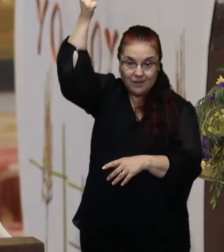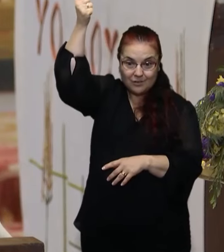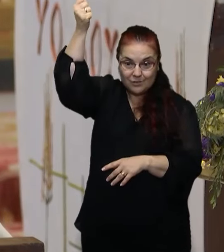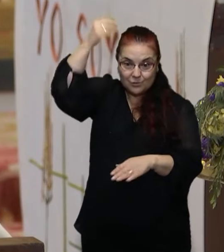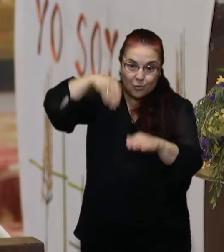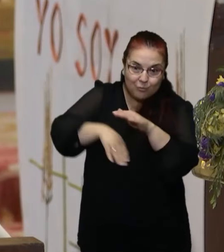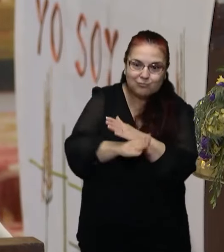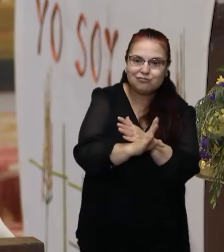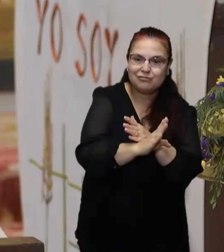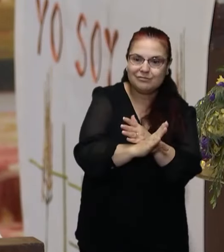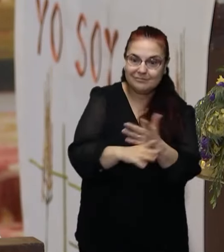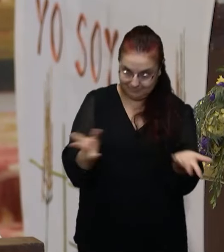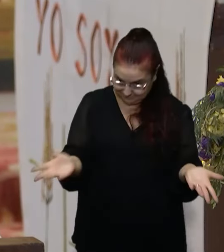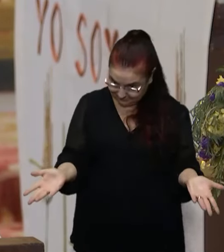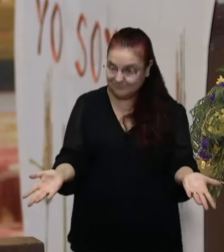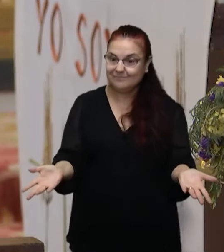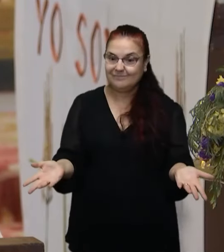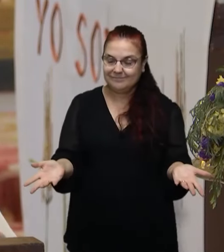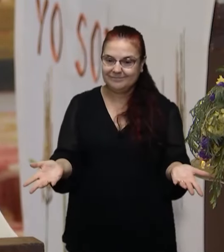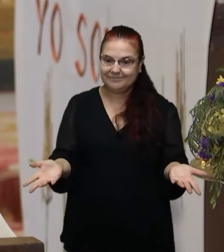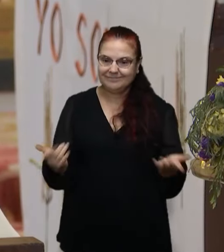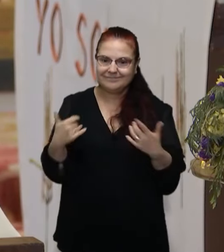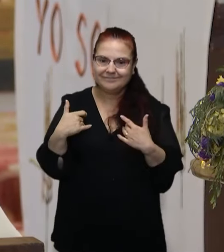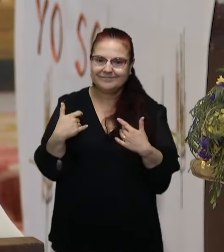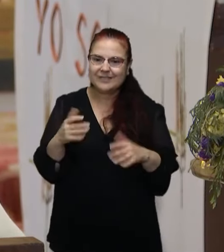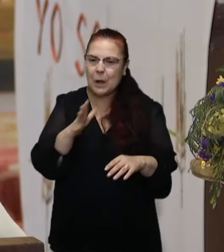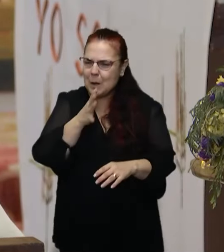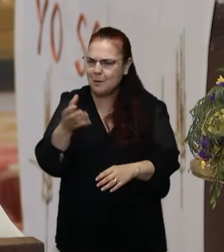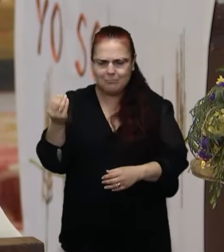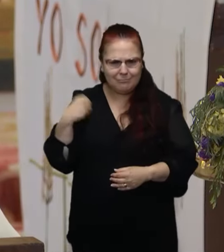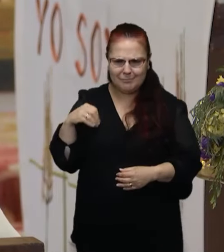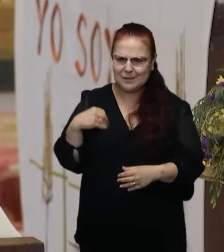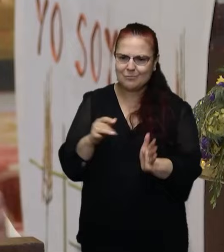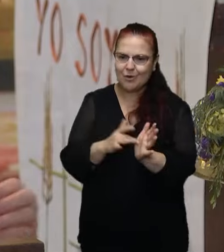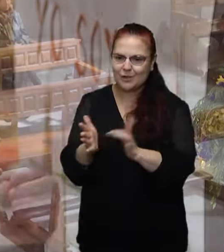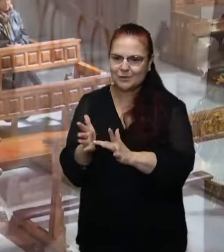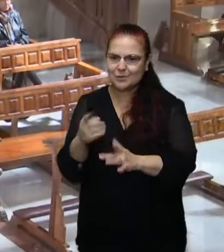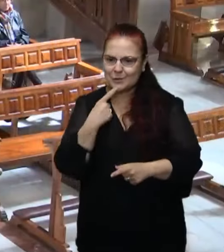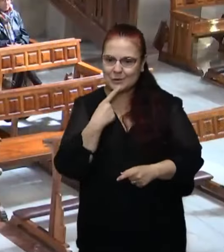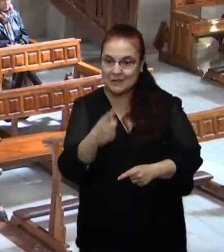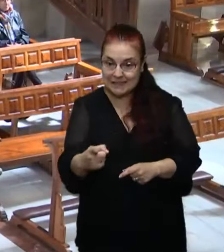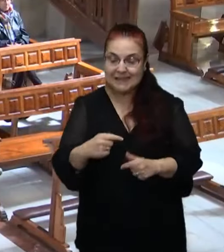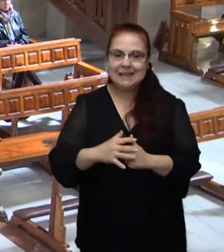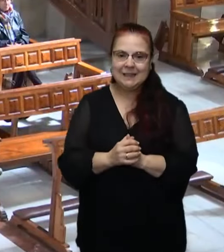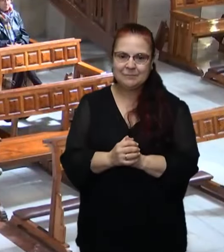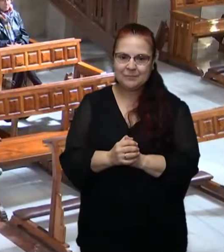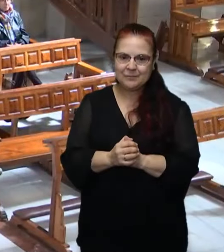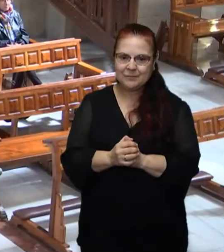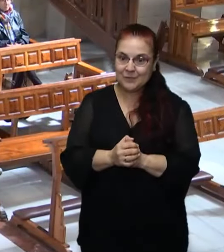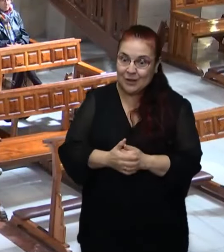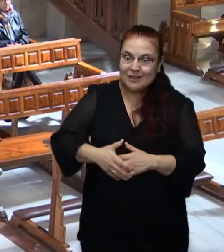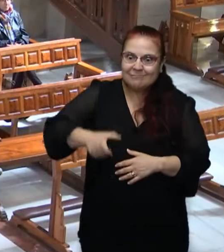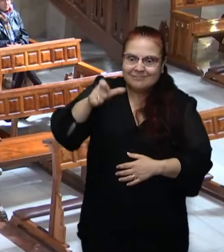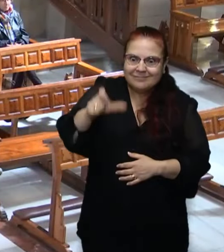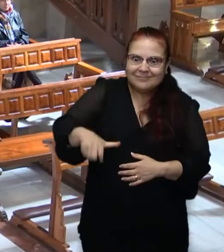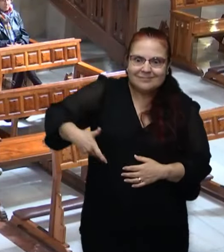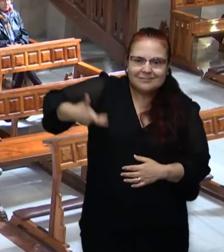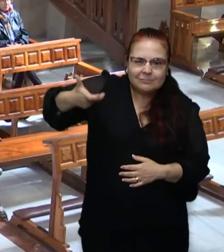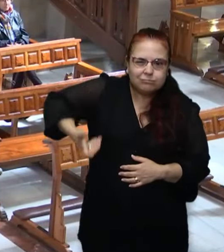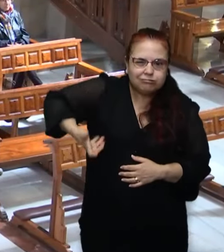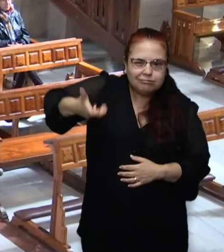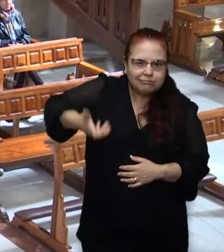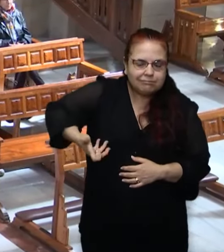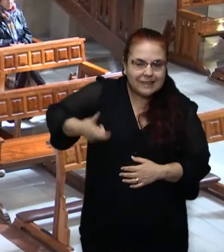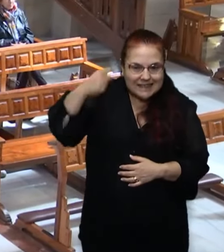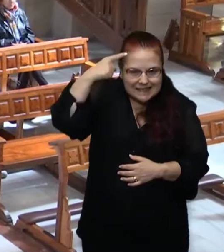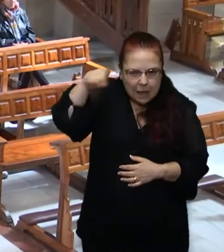pero acuñada nada menos que por el propio Jesús. Entonces, los grandes saben que para